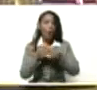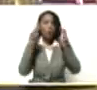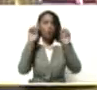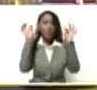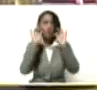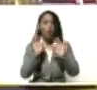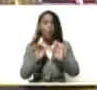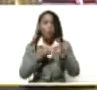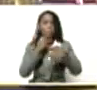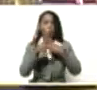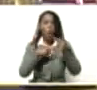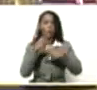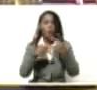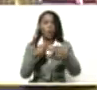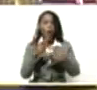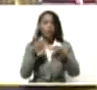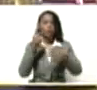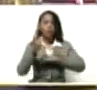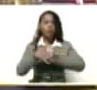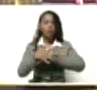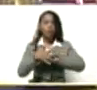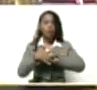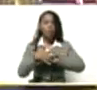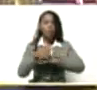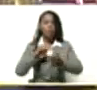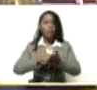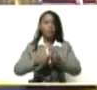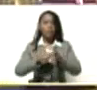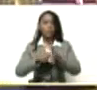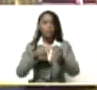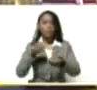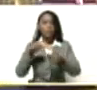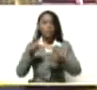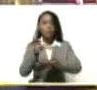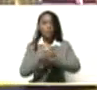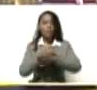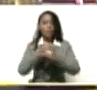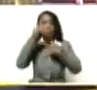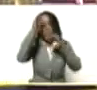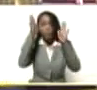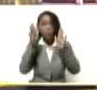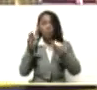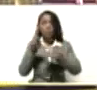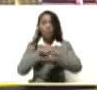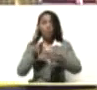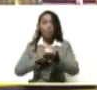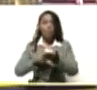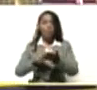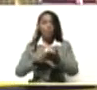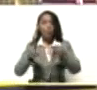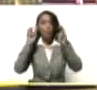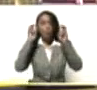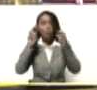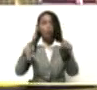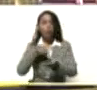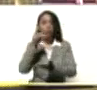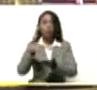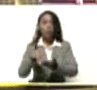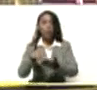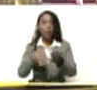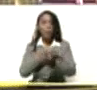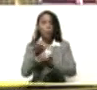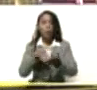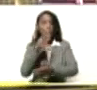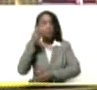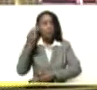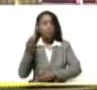y tecnológica de gobierno para la atención y solución de los asuntos nacionales y de los problemas